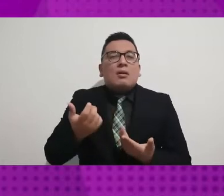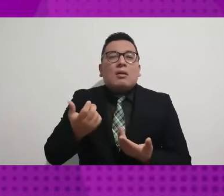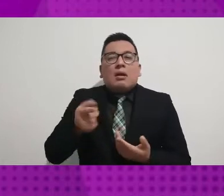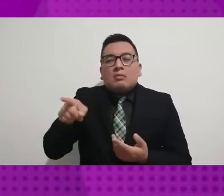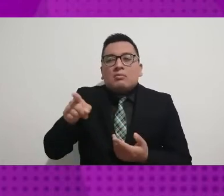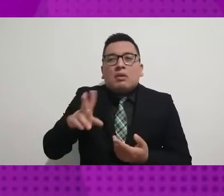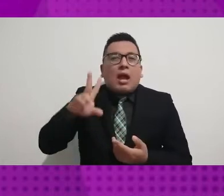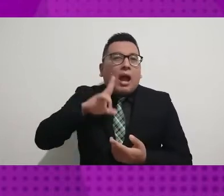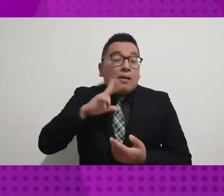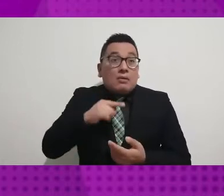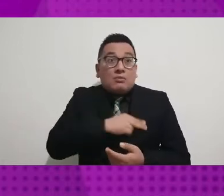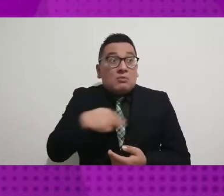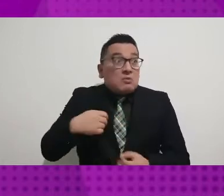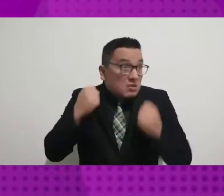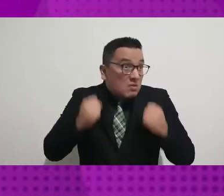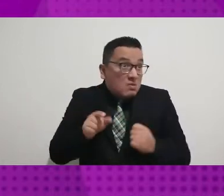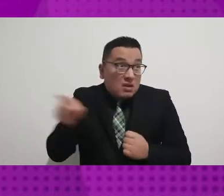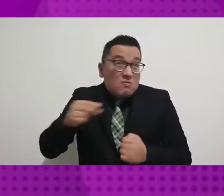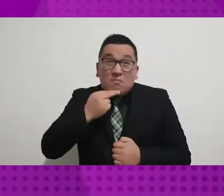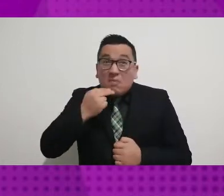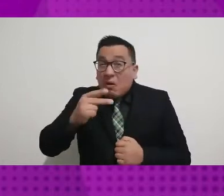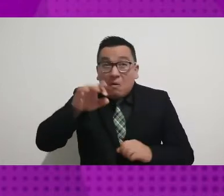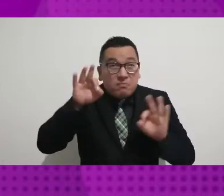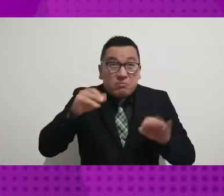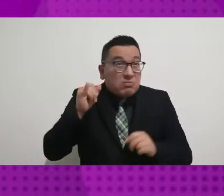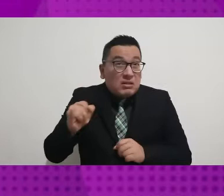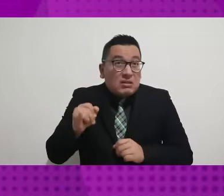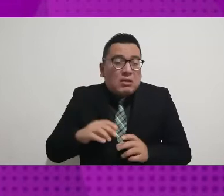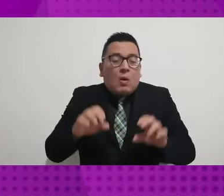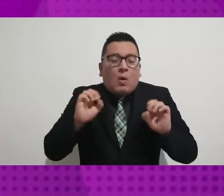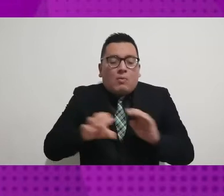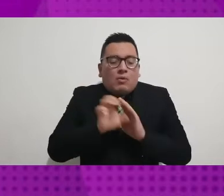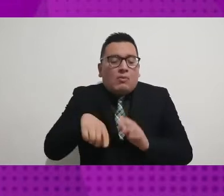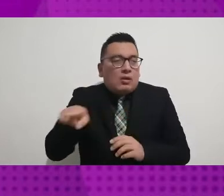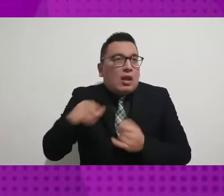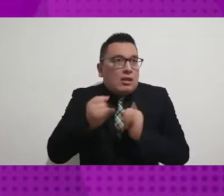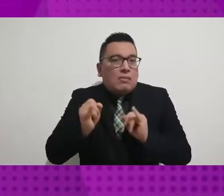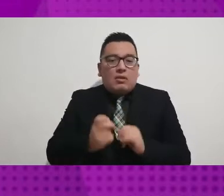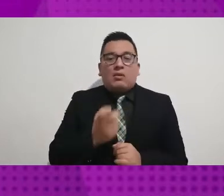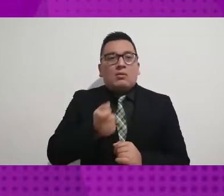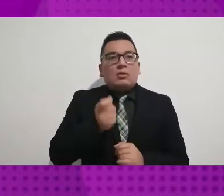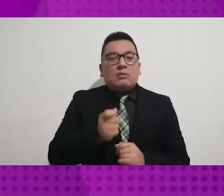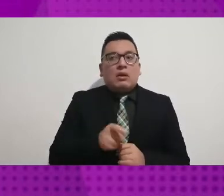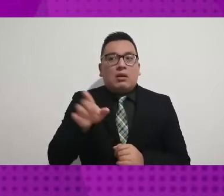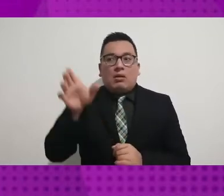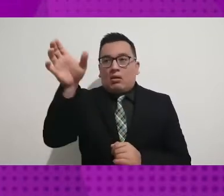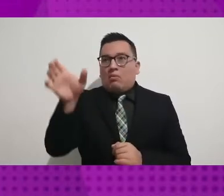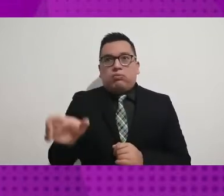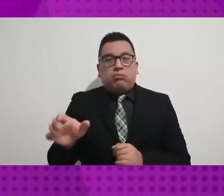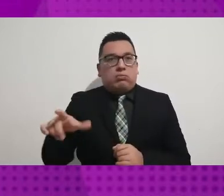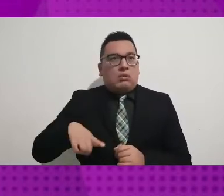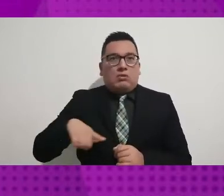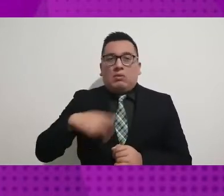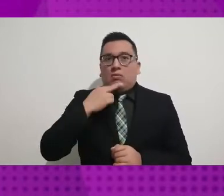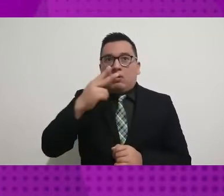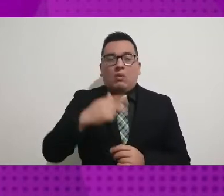una posibilidad. Nada nos garantiza que sean los mejores candidatos per se, o que ya por ser candidato independiente será en sí